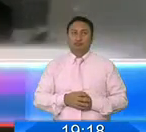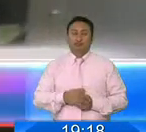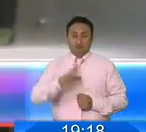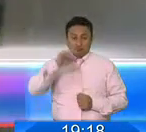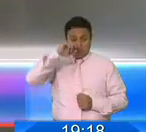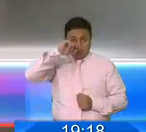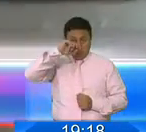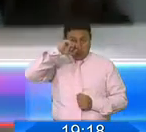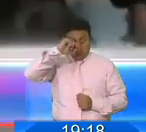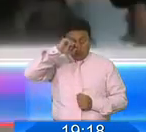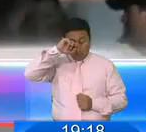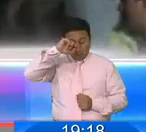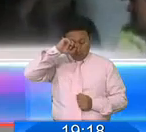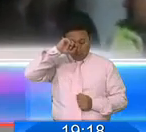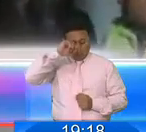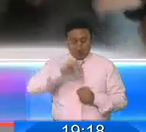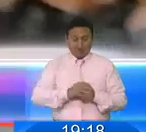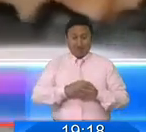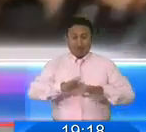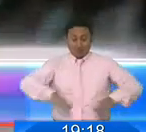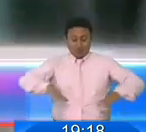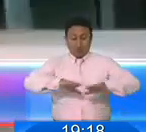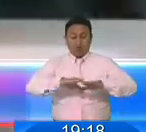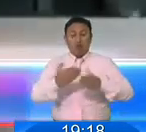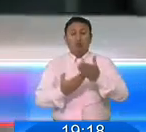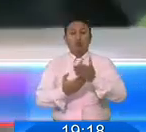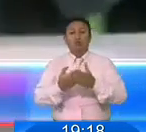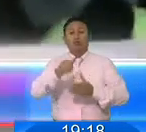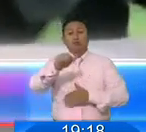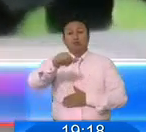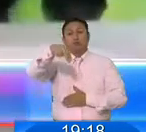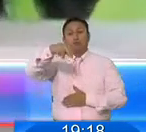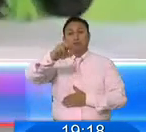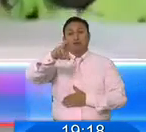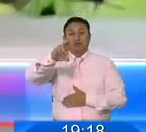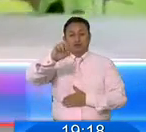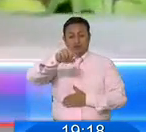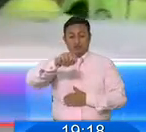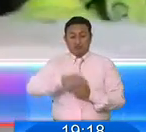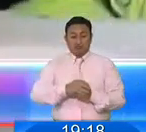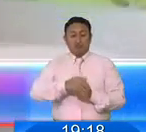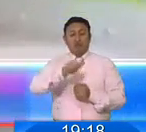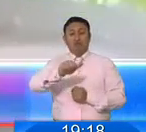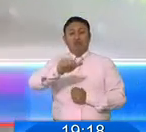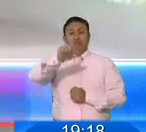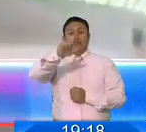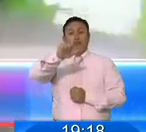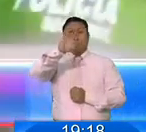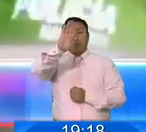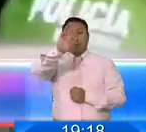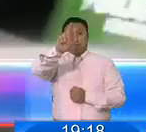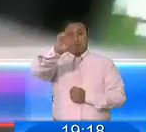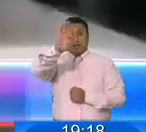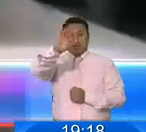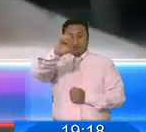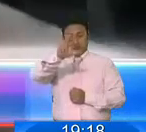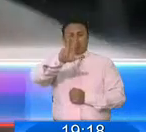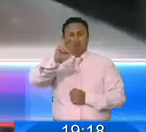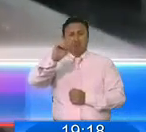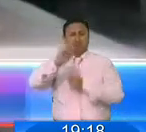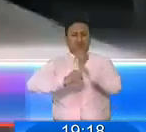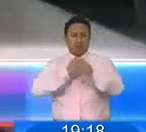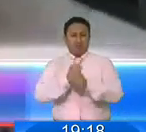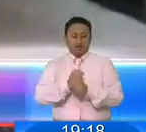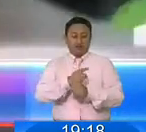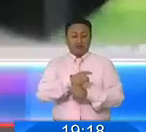el crimen ocurrió en el sector nuevo amanecer del cantón quevedo alberto danielle parrales de 30 años fue asesinado presuntamente por